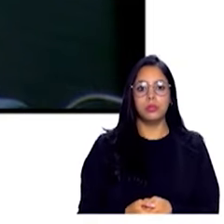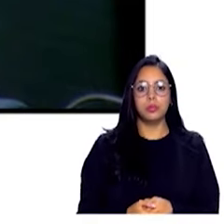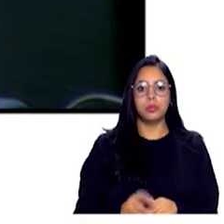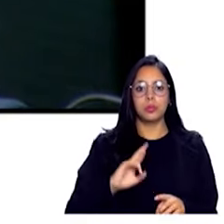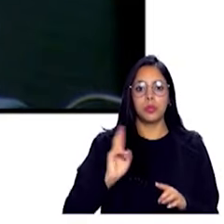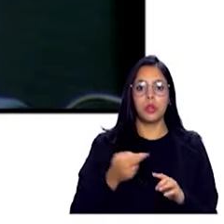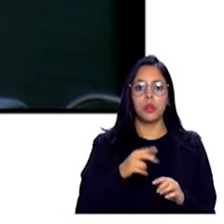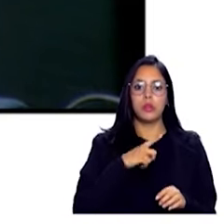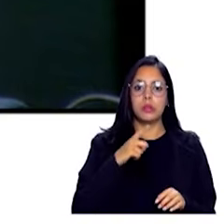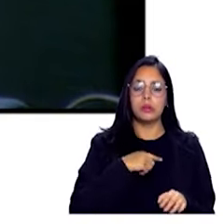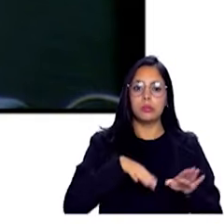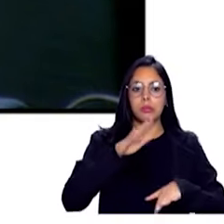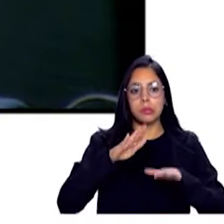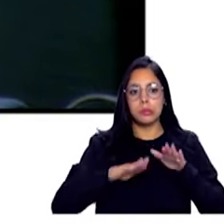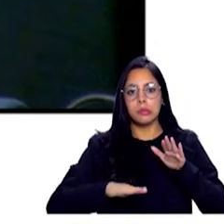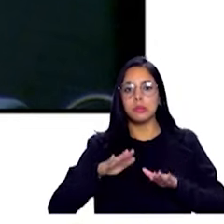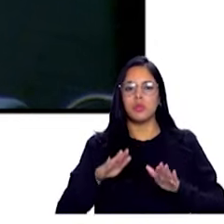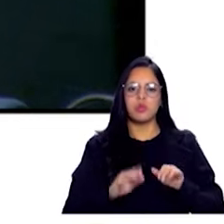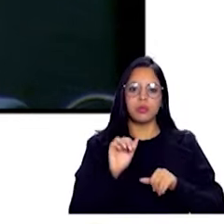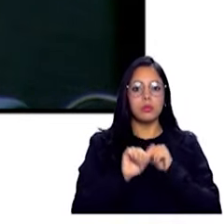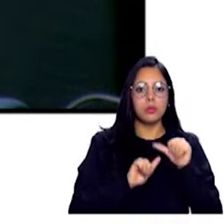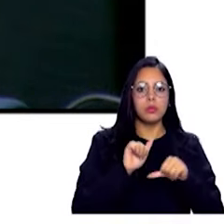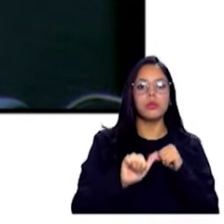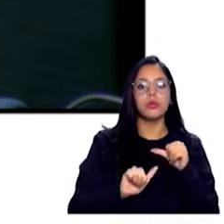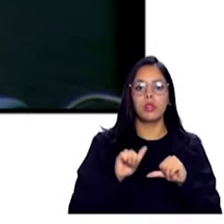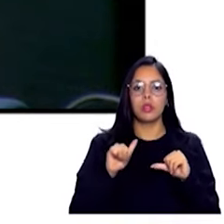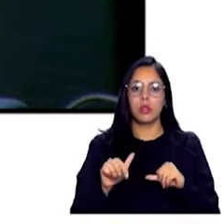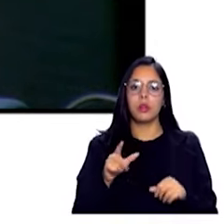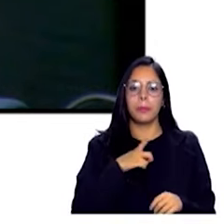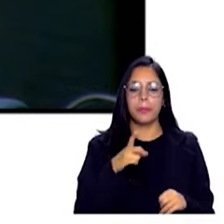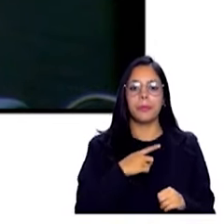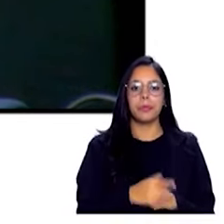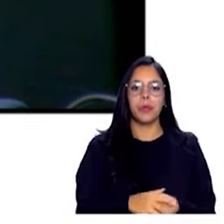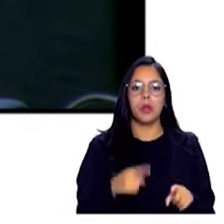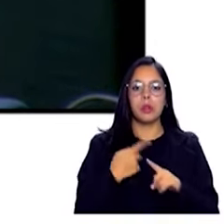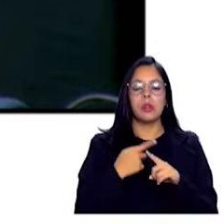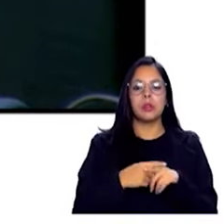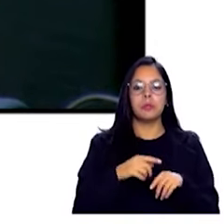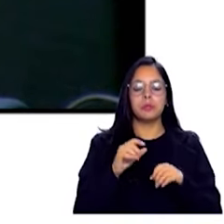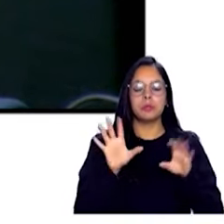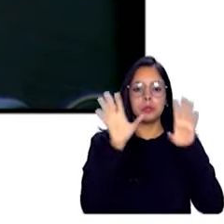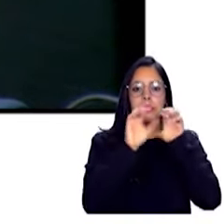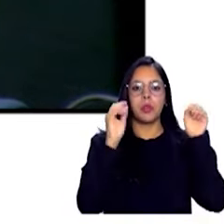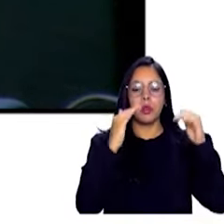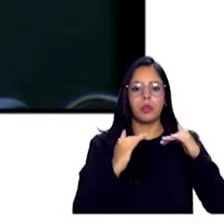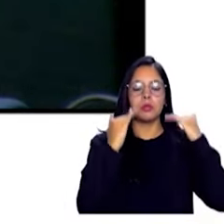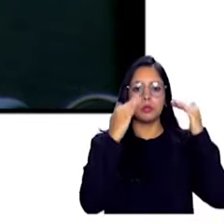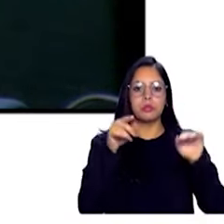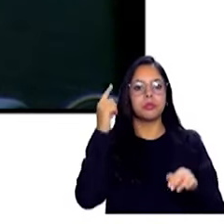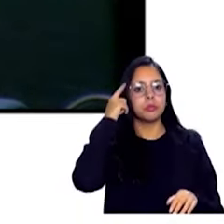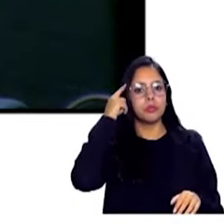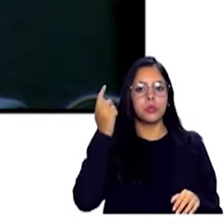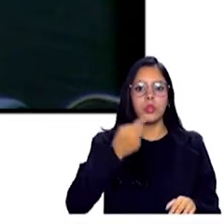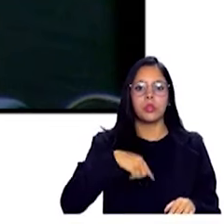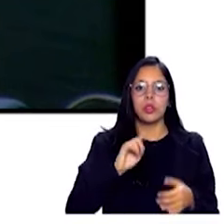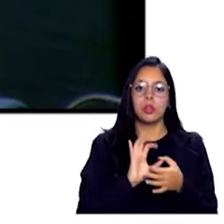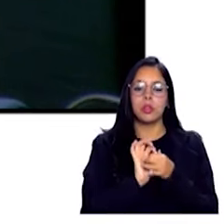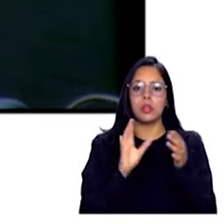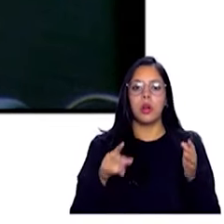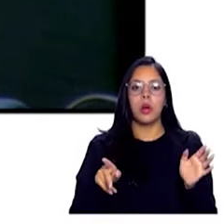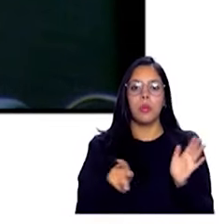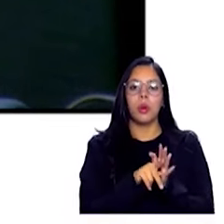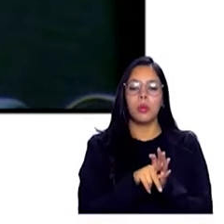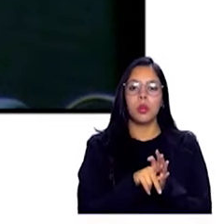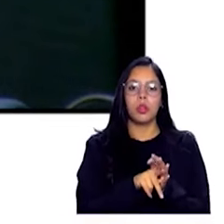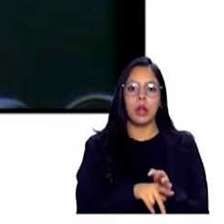inicialmente en el tribunal Supremo se pensaba Bueno vamos a permitir comoes nueva por ejemplo una violación